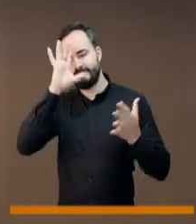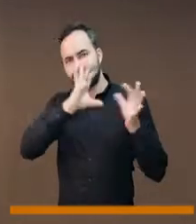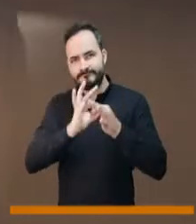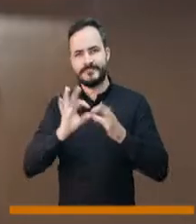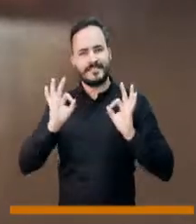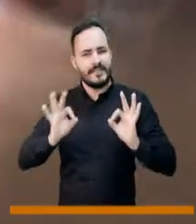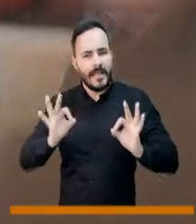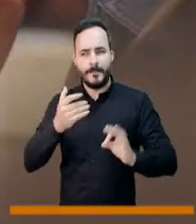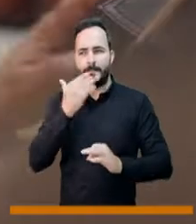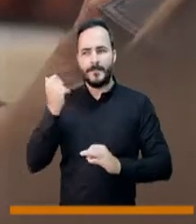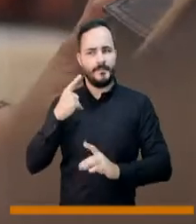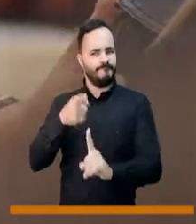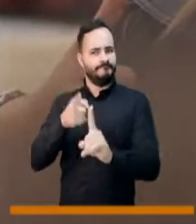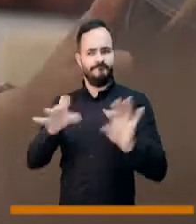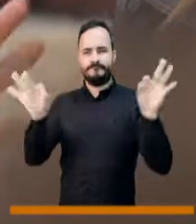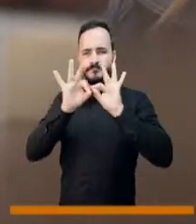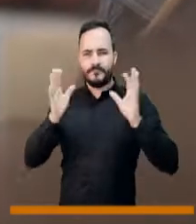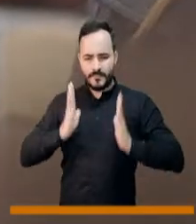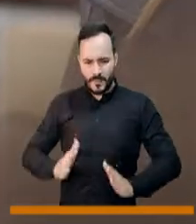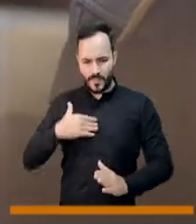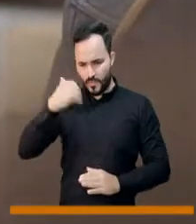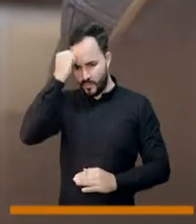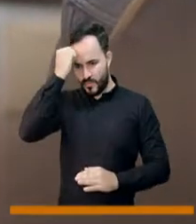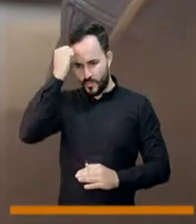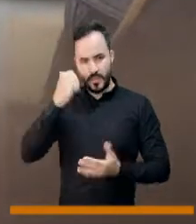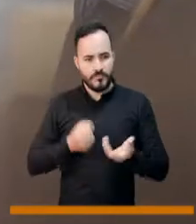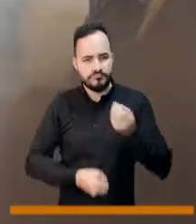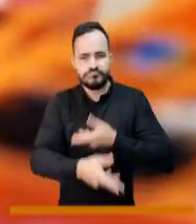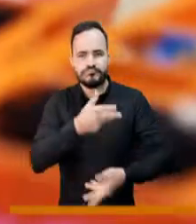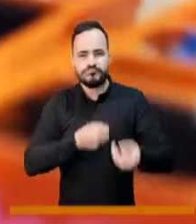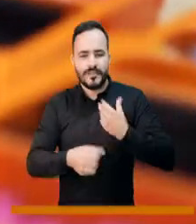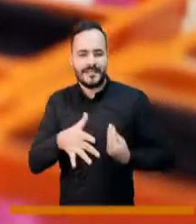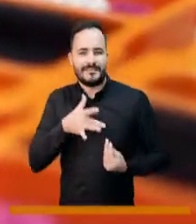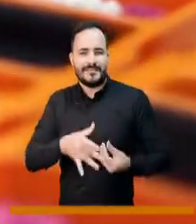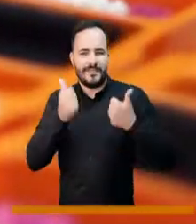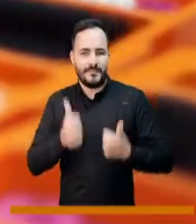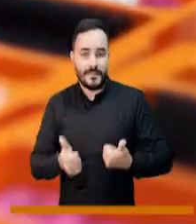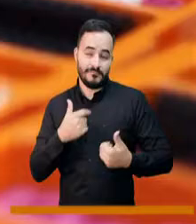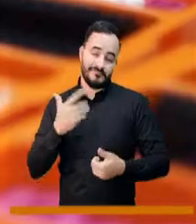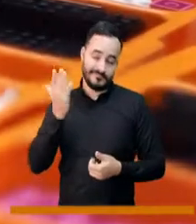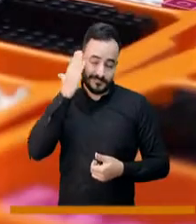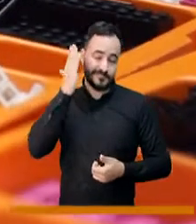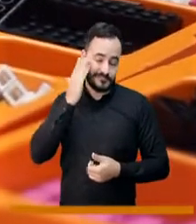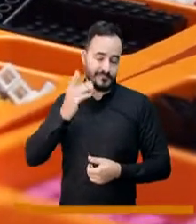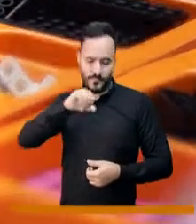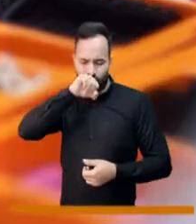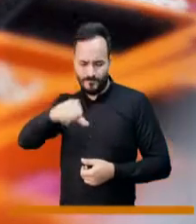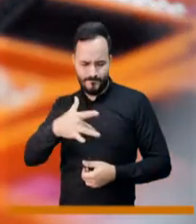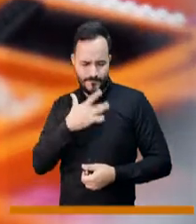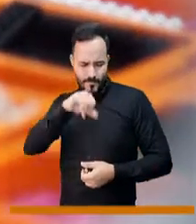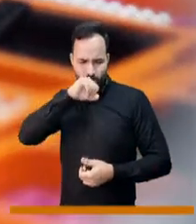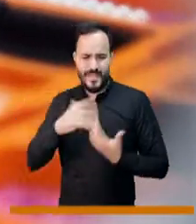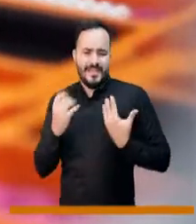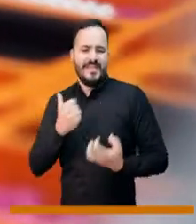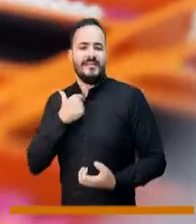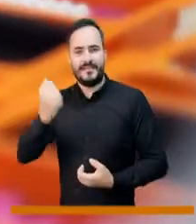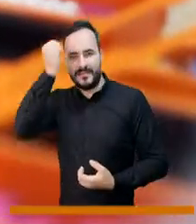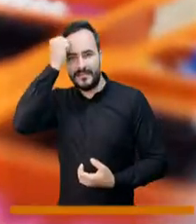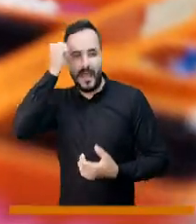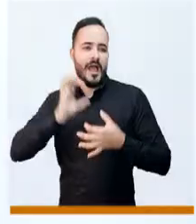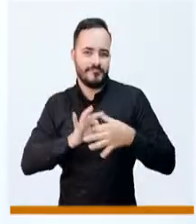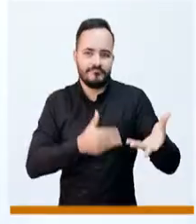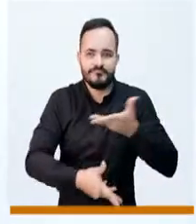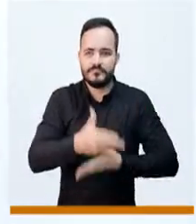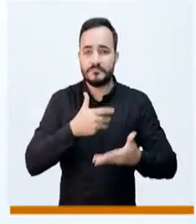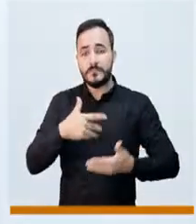directivo docente dinámico, que sea maestro como somos nosotros, maestros por vocación.